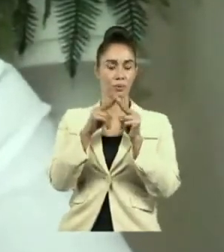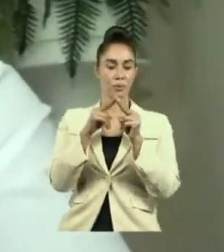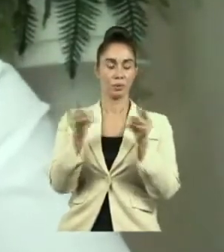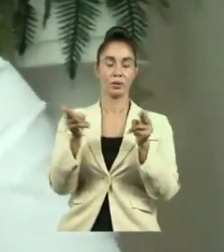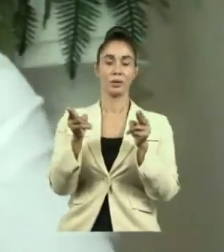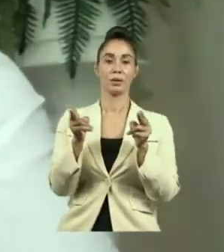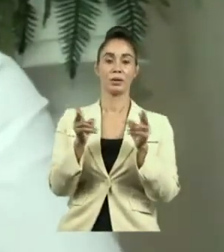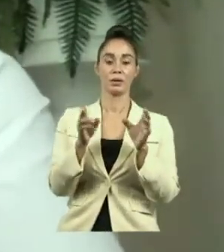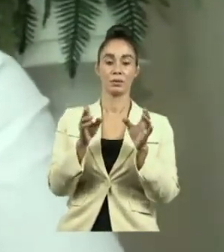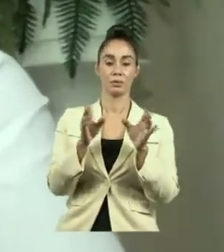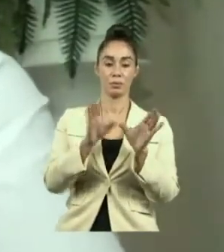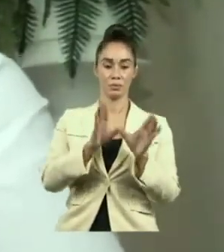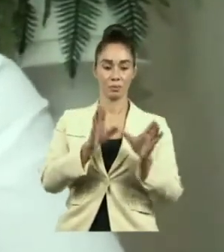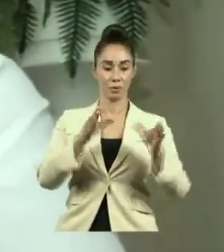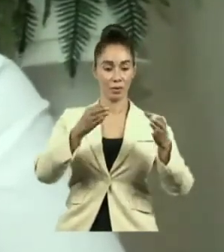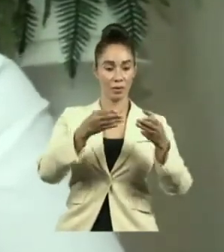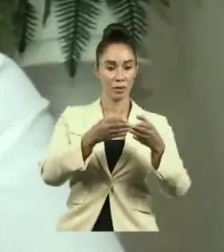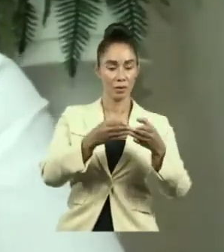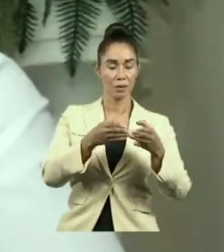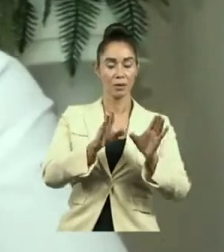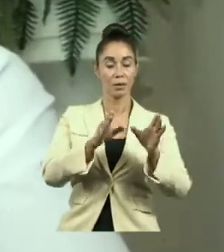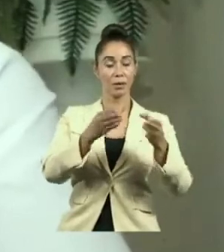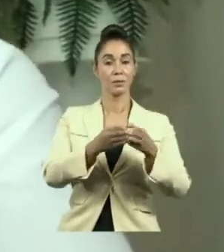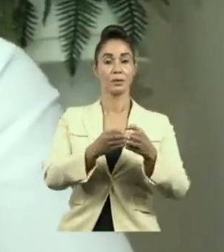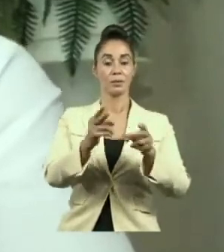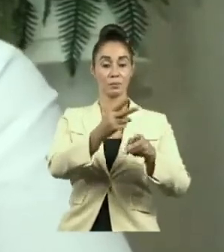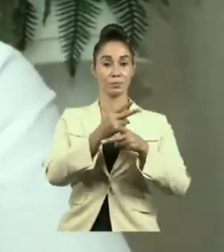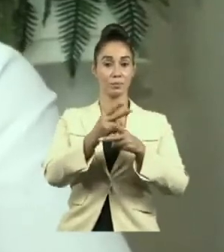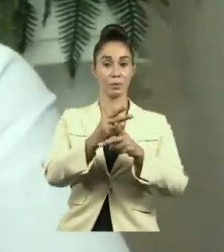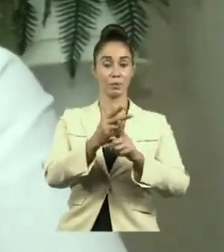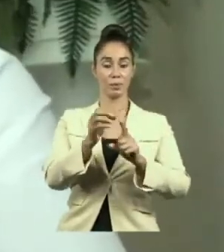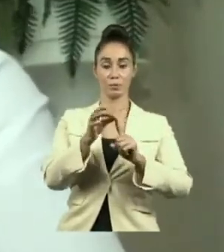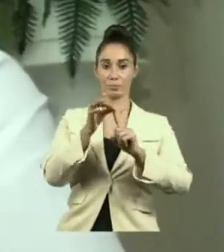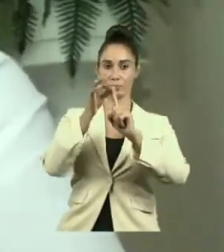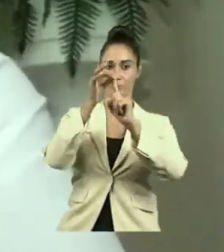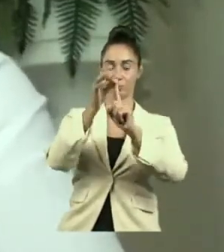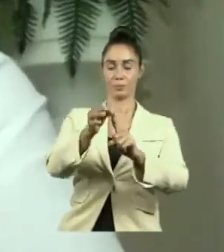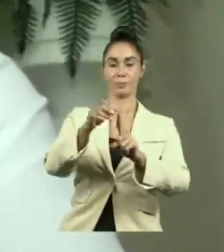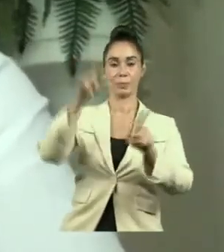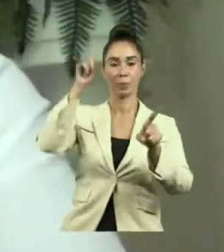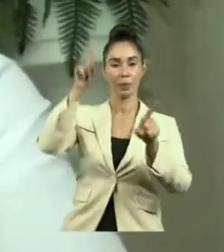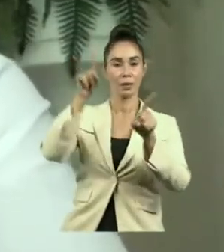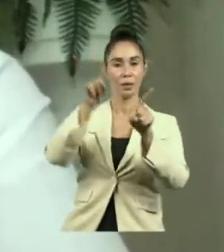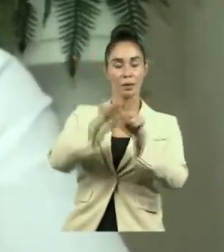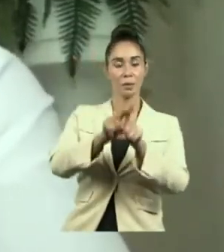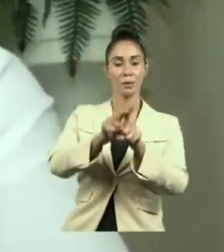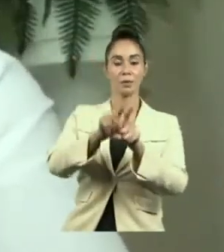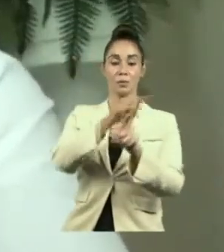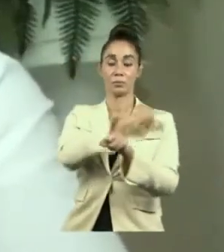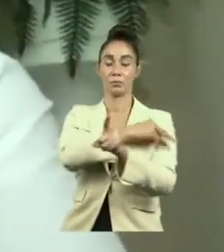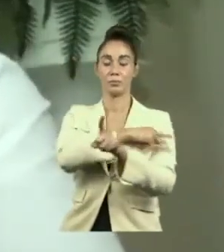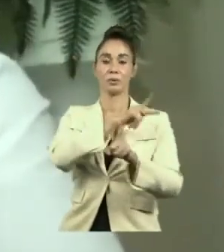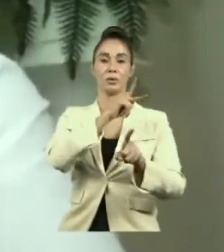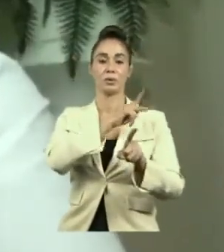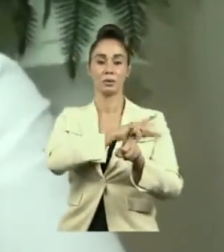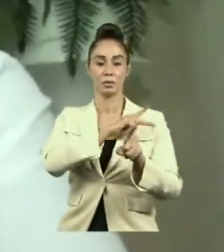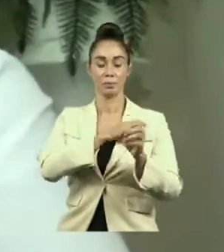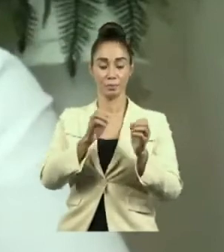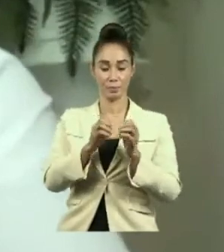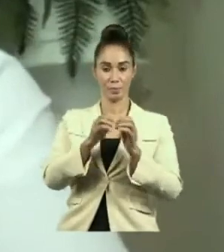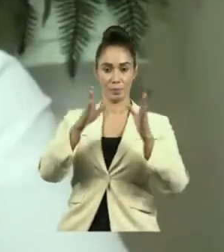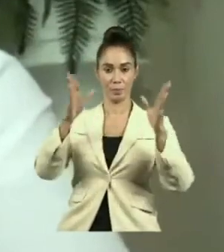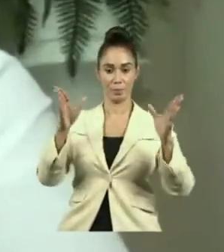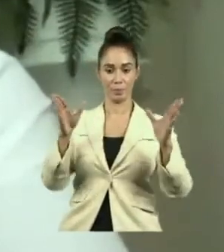cama de aislamiento y unidades de cuidados intensivos junto a los acuerdos con los centros privados para ampliar la disponibilidad